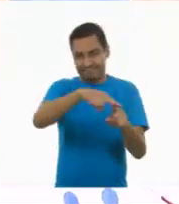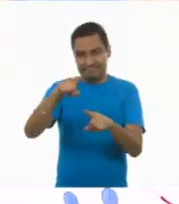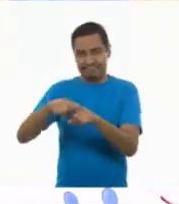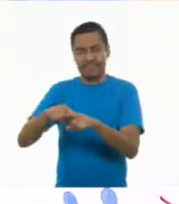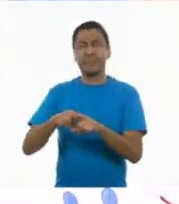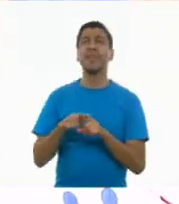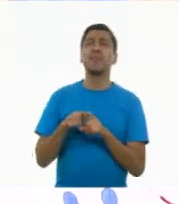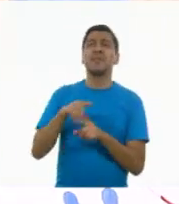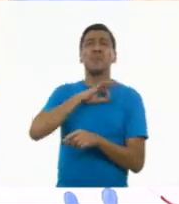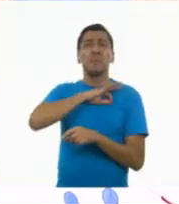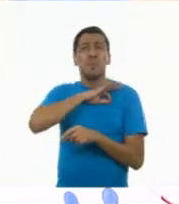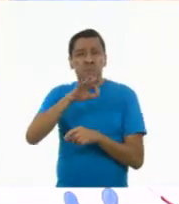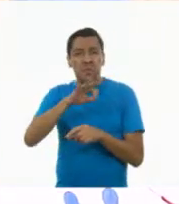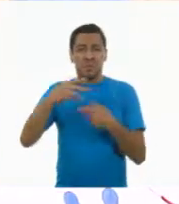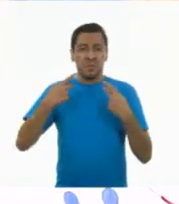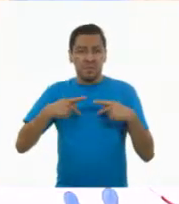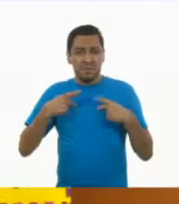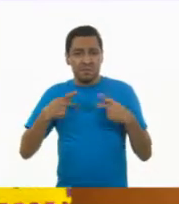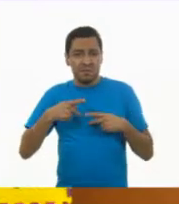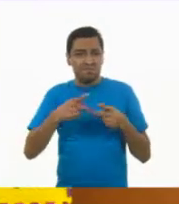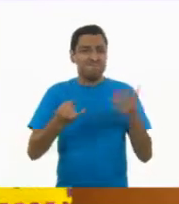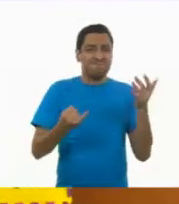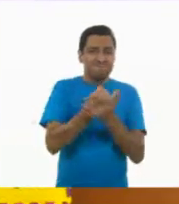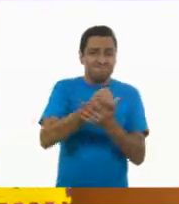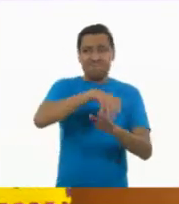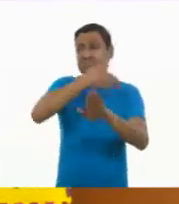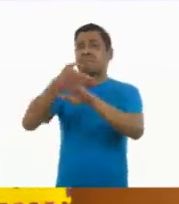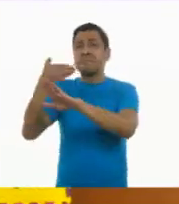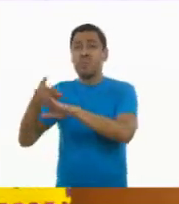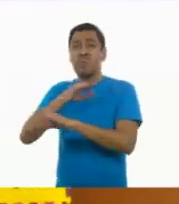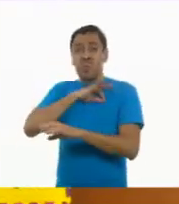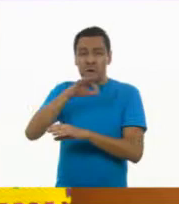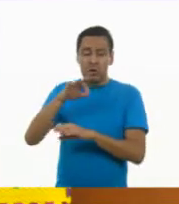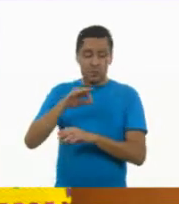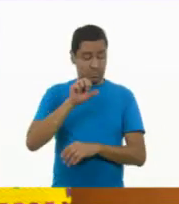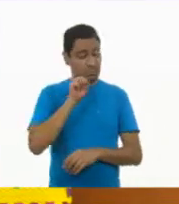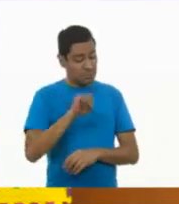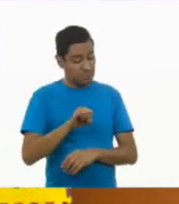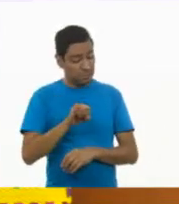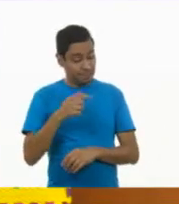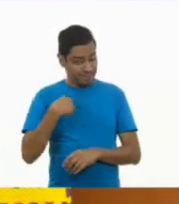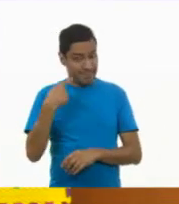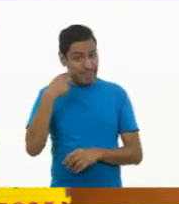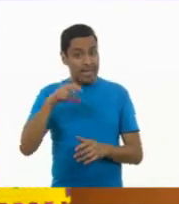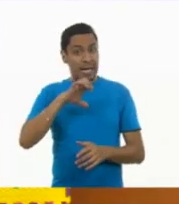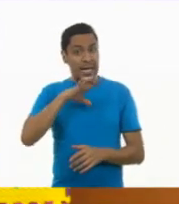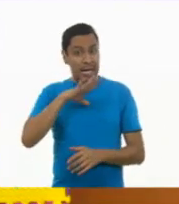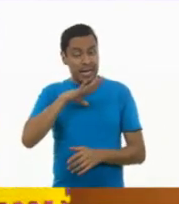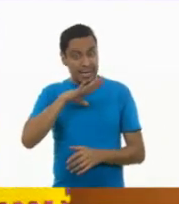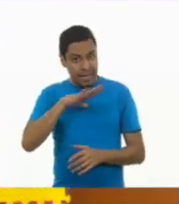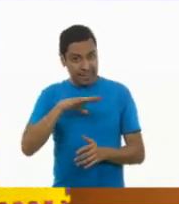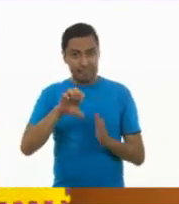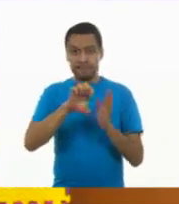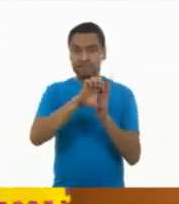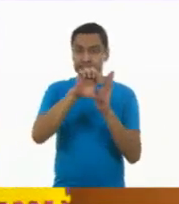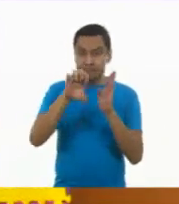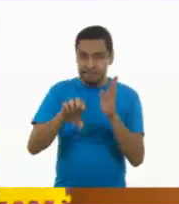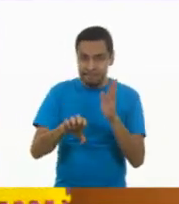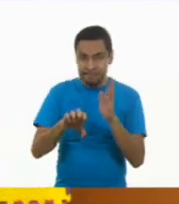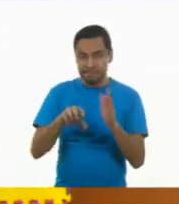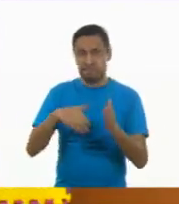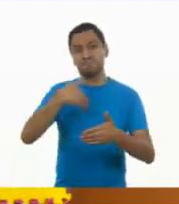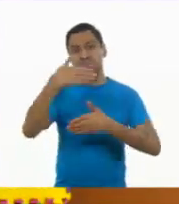incluyen varias personas? Claro que sí. Hay muchos ejemplos y muchas situaciones a las que nos